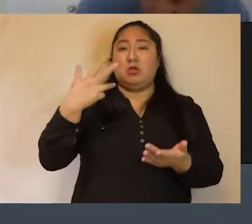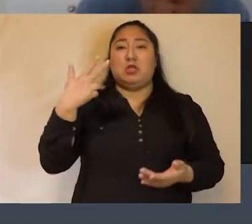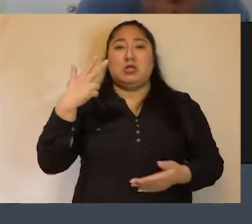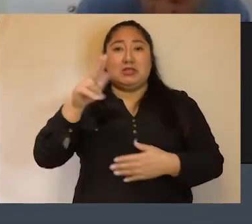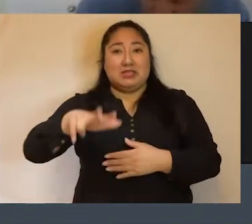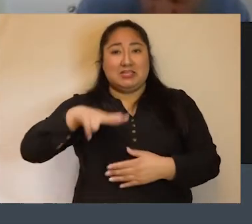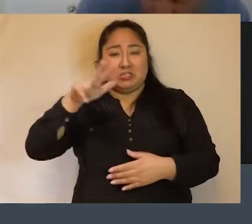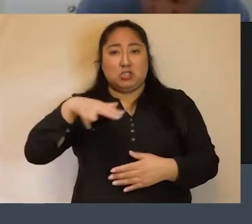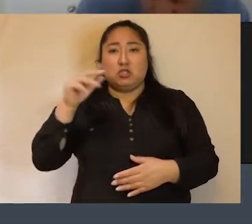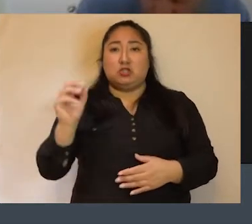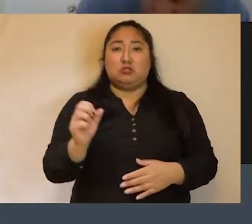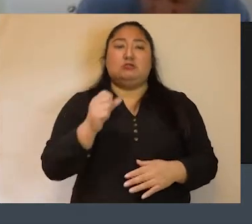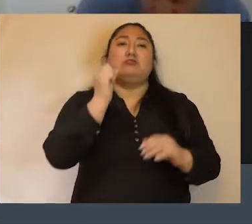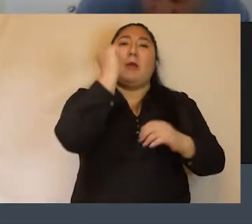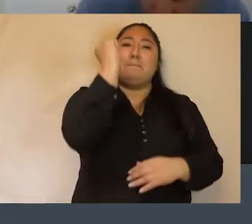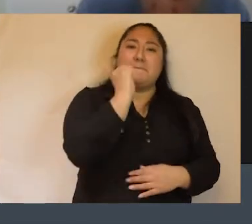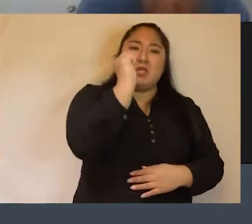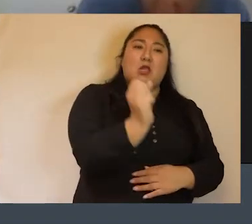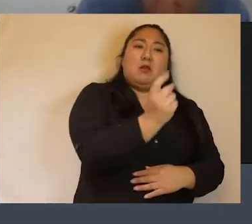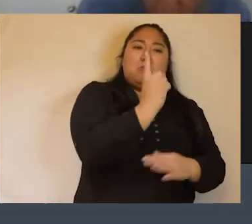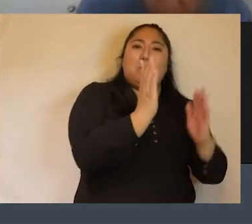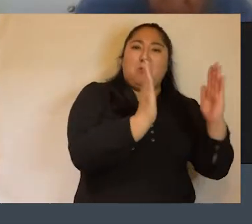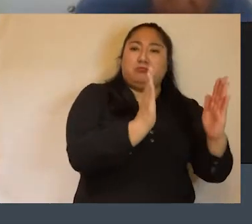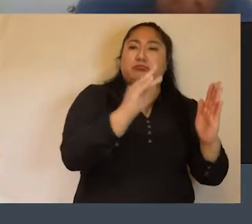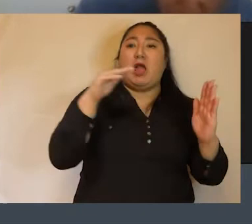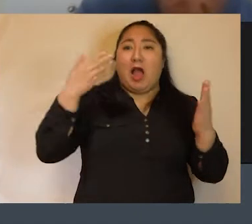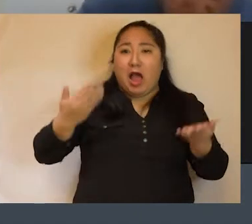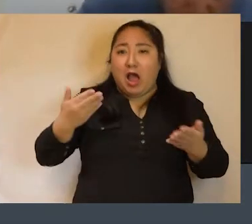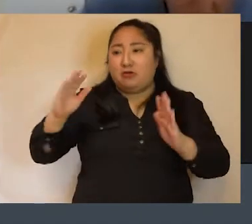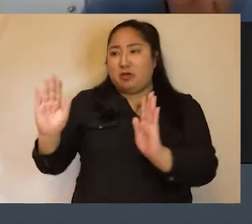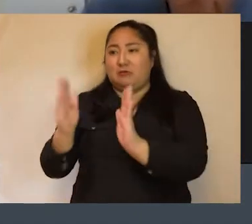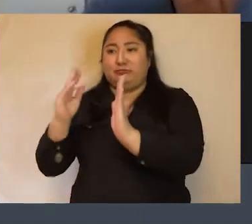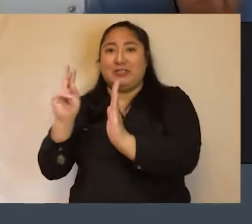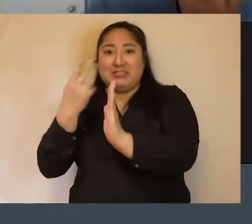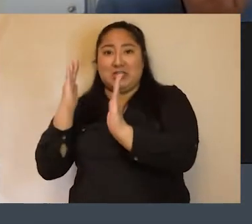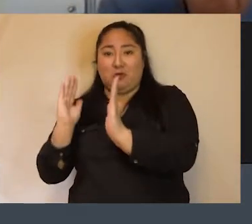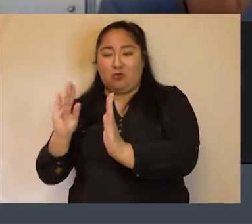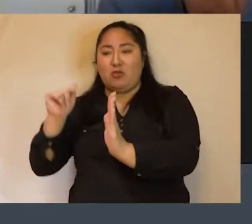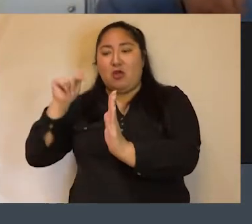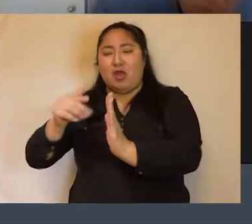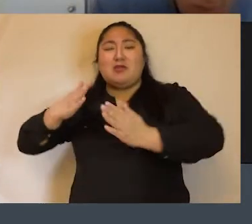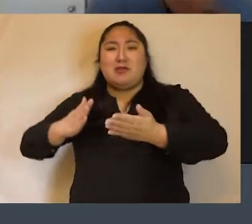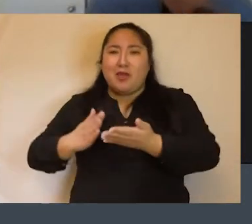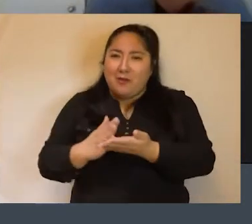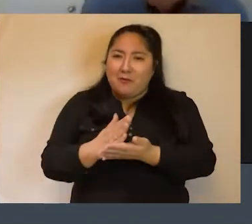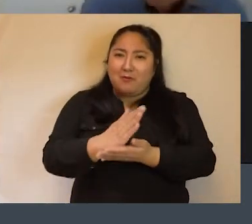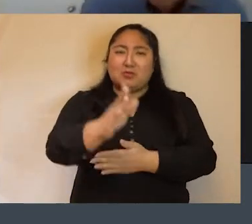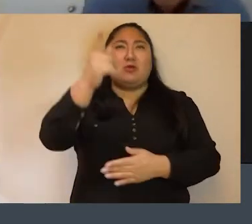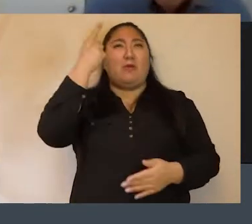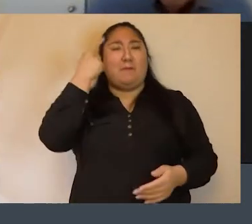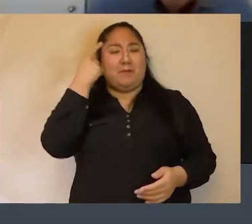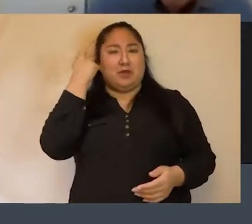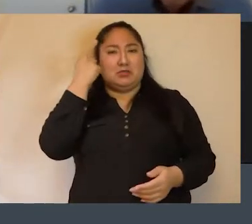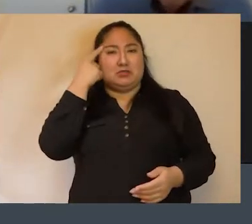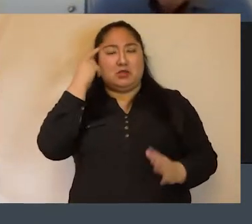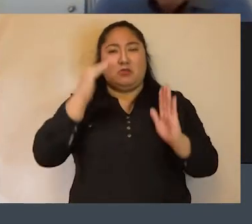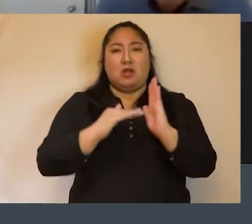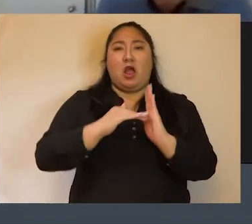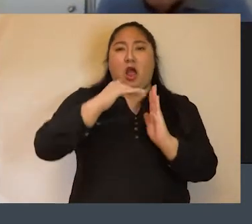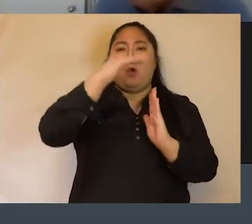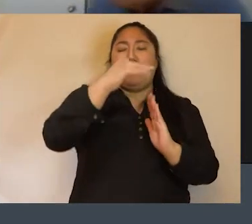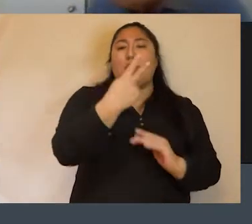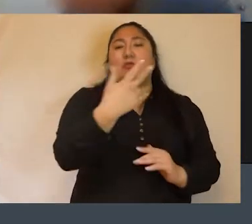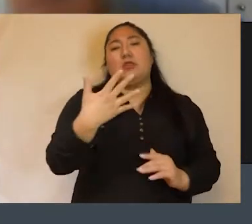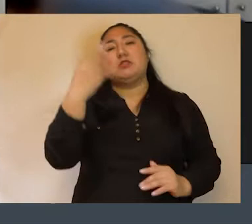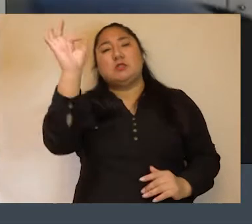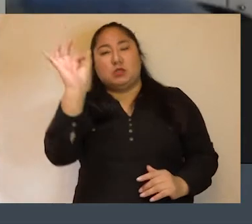2018 también, en el segundo periodo del presidente Piñera, también comienza a reformularse pensando en